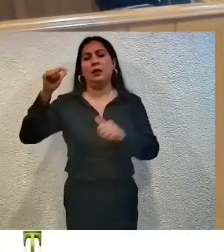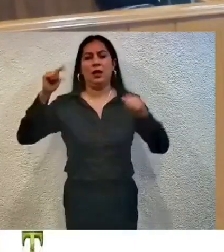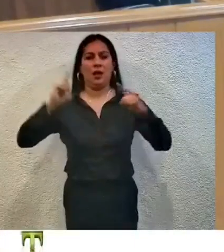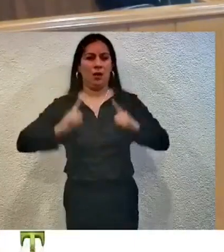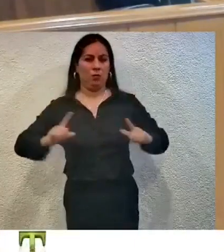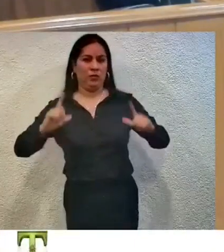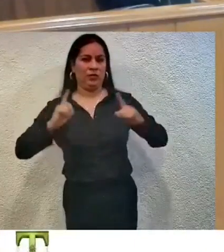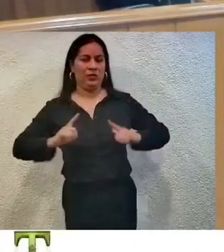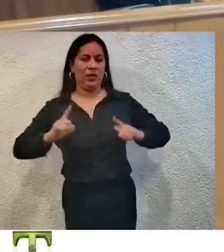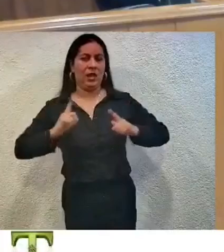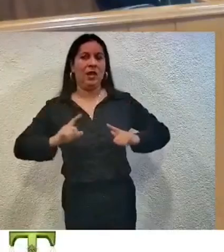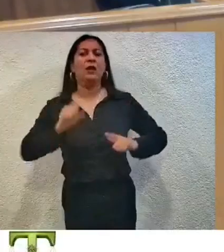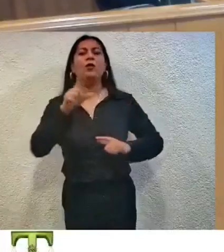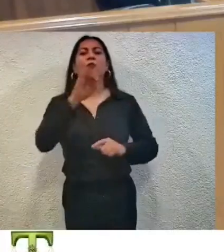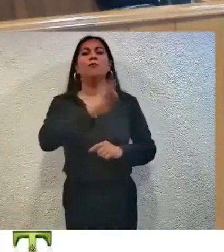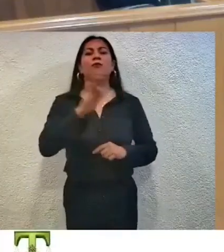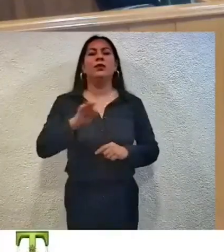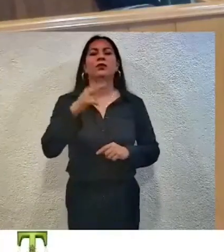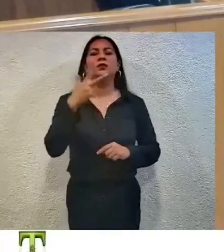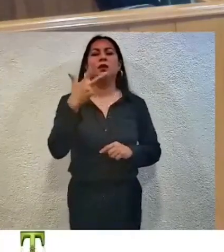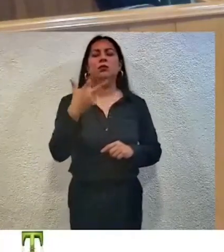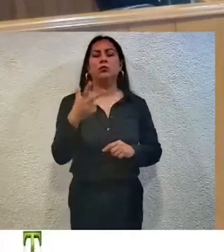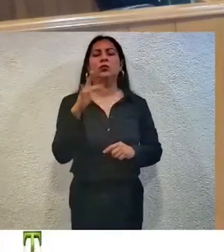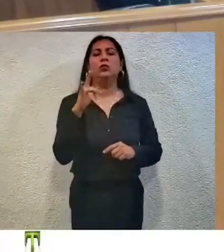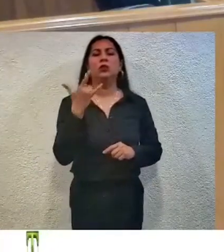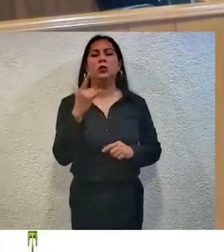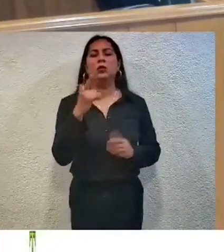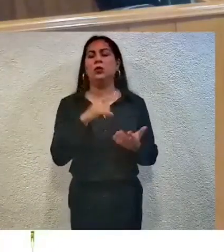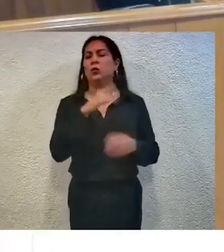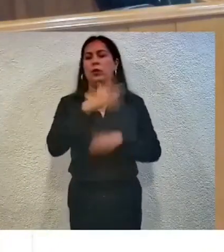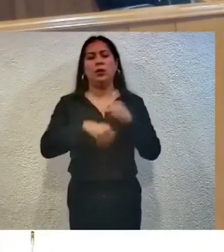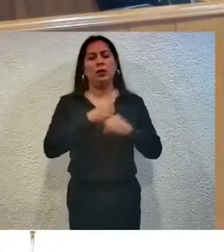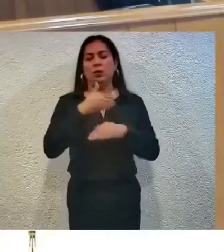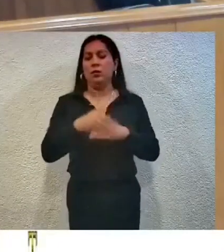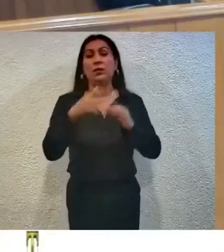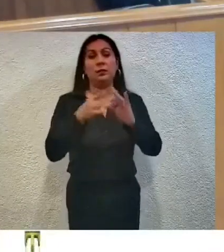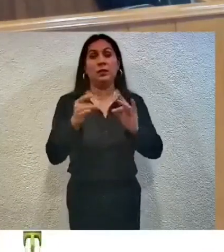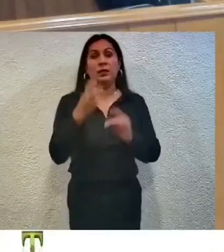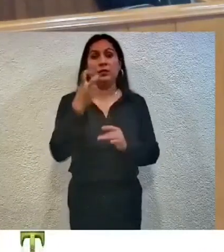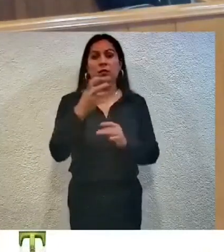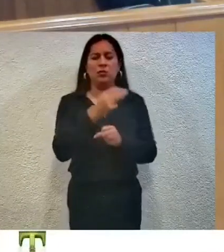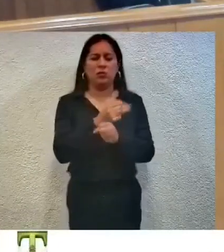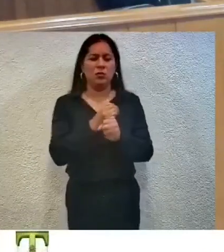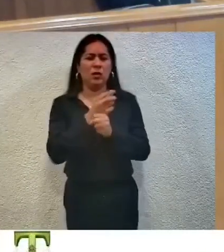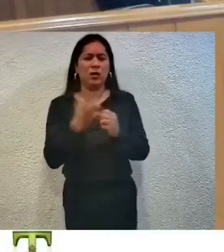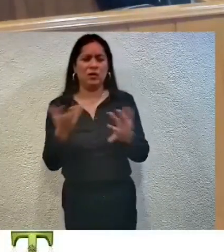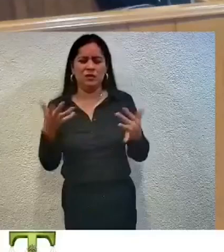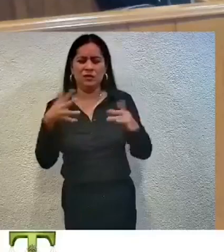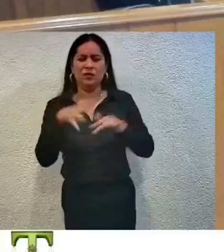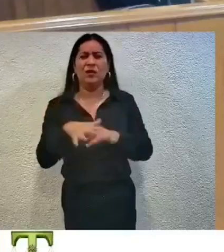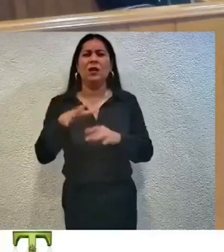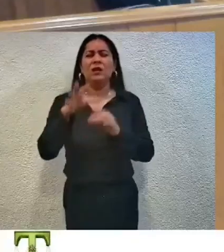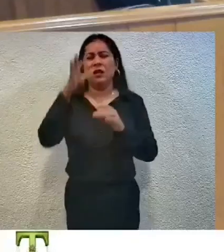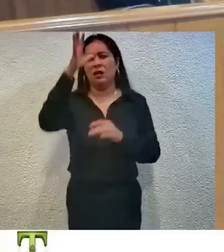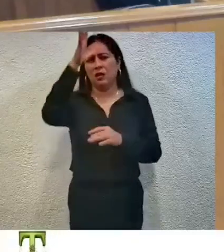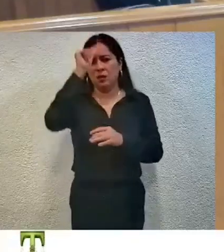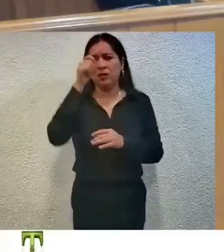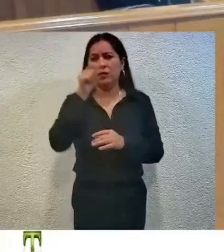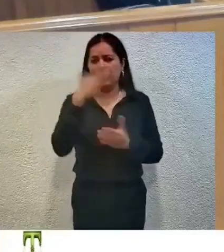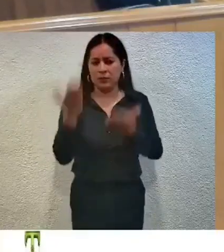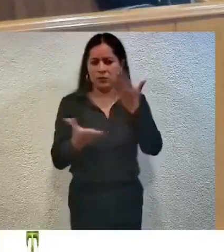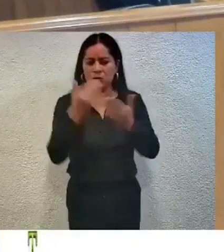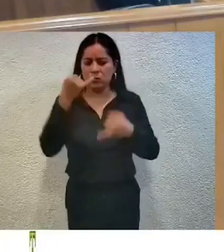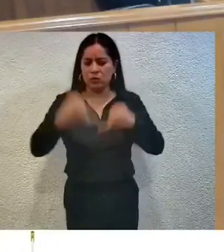magistratura ponente con fecha 8 de julio del año en curso. Hecho lo anterior, de un análisis integral al convenio en estudio, este